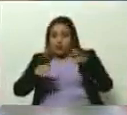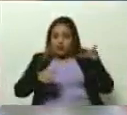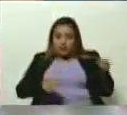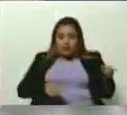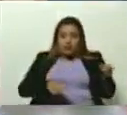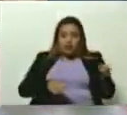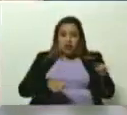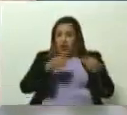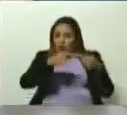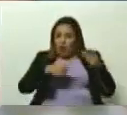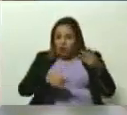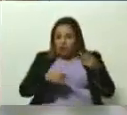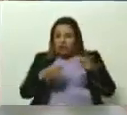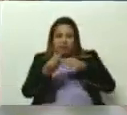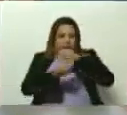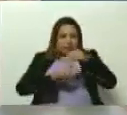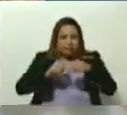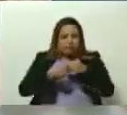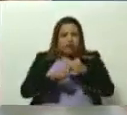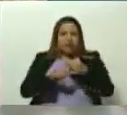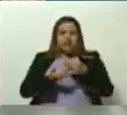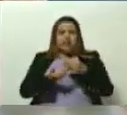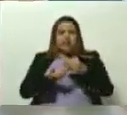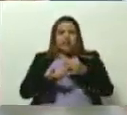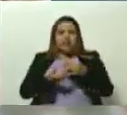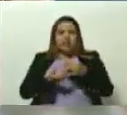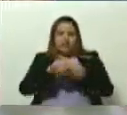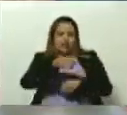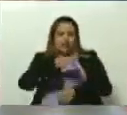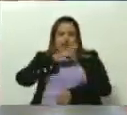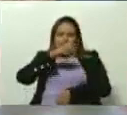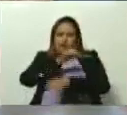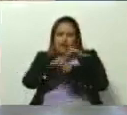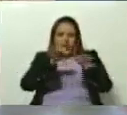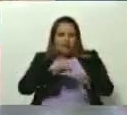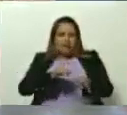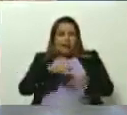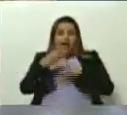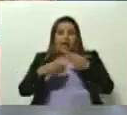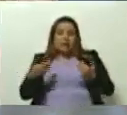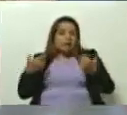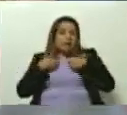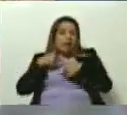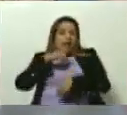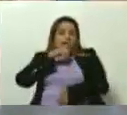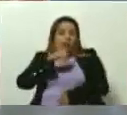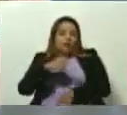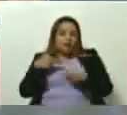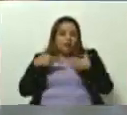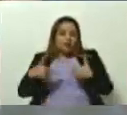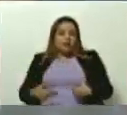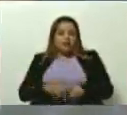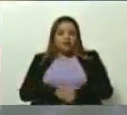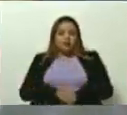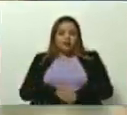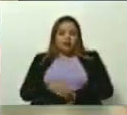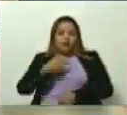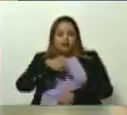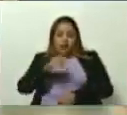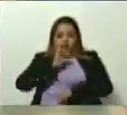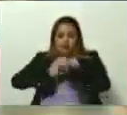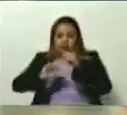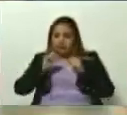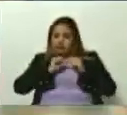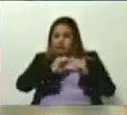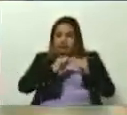de sus materiales para el cometimiento de este delito tan que hace tanto daño a la humanidad. Y bueno, estamos en esa lucha